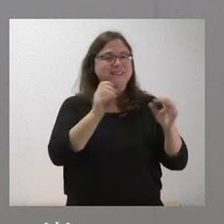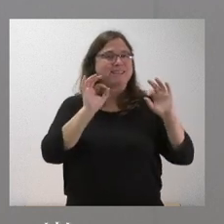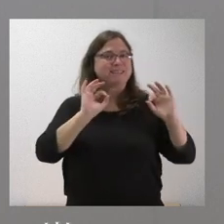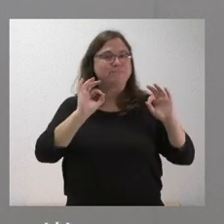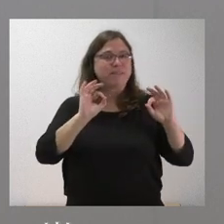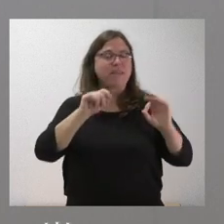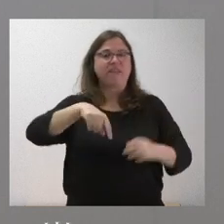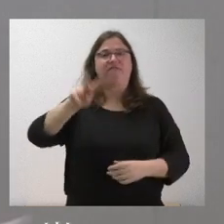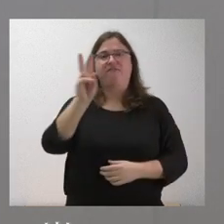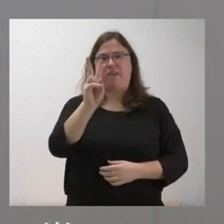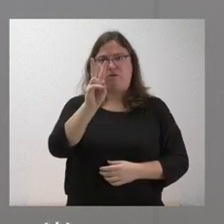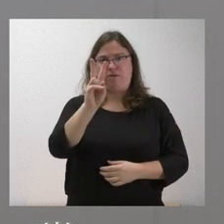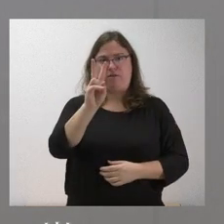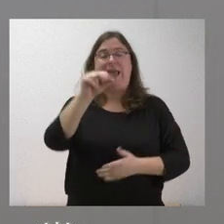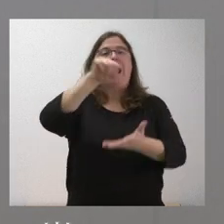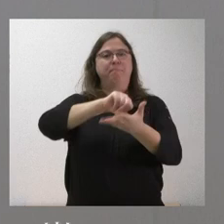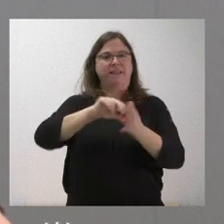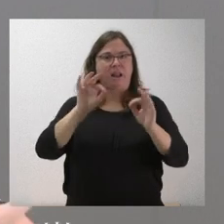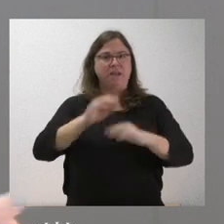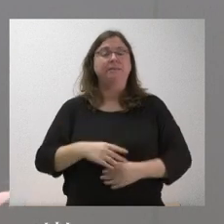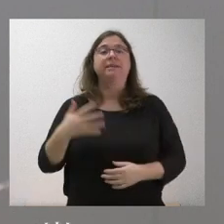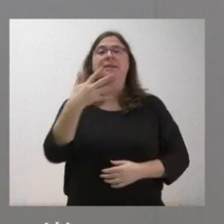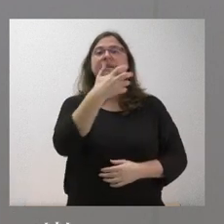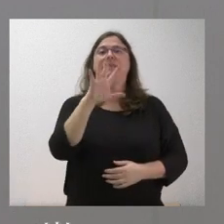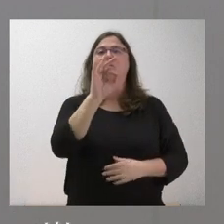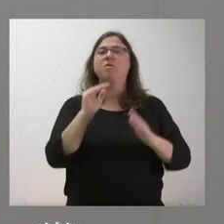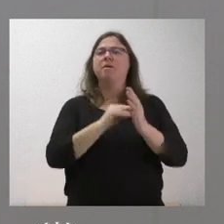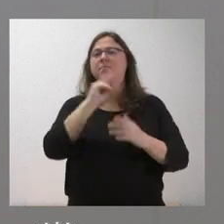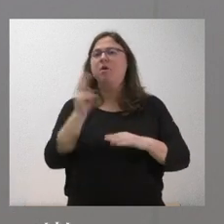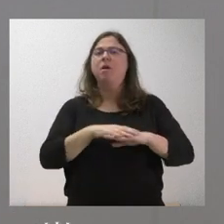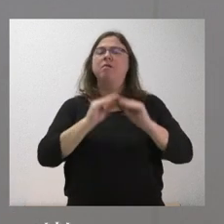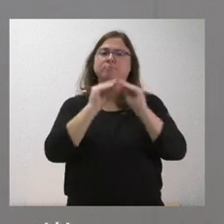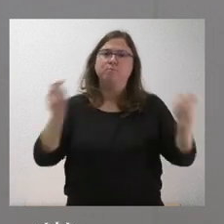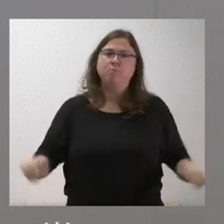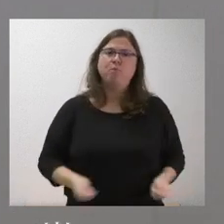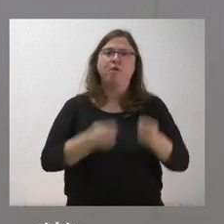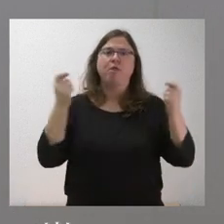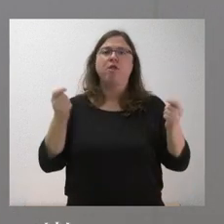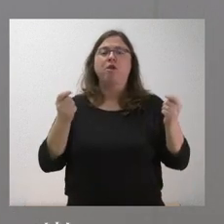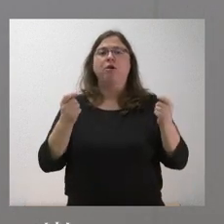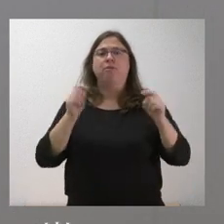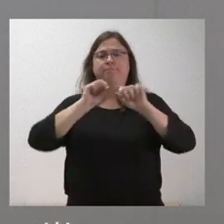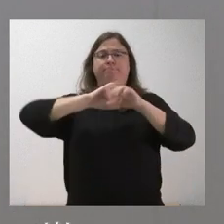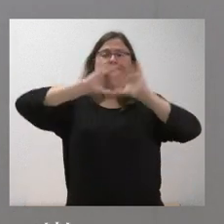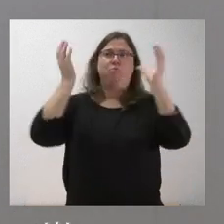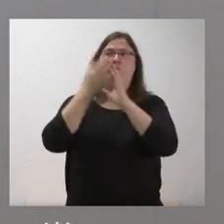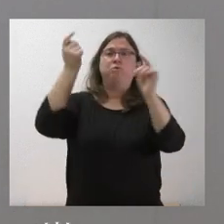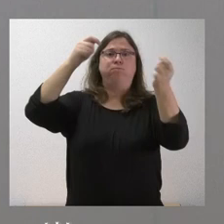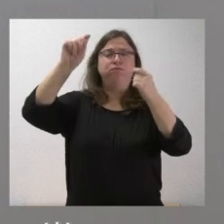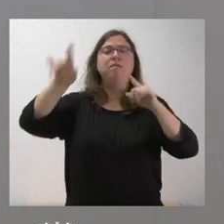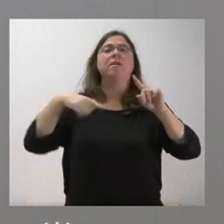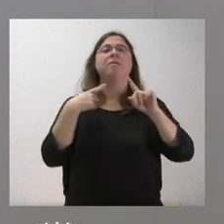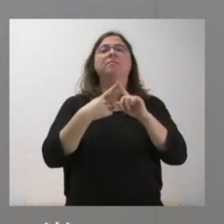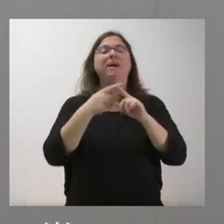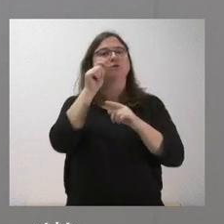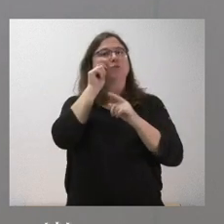en Valladolid capital 550,000 para acciones de promoción internacionalización y mejora de la accesibilidad de la oferta